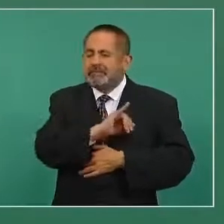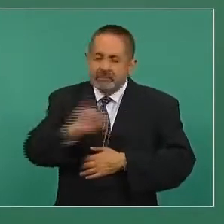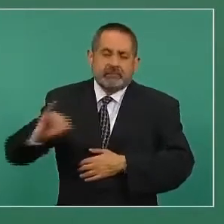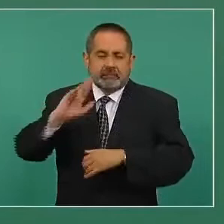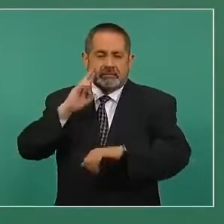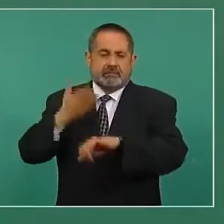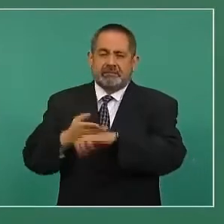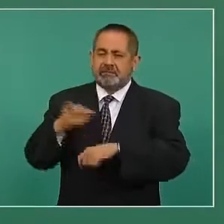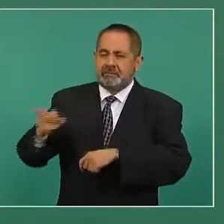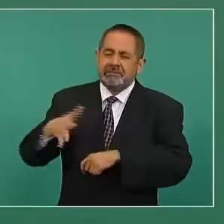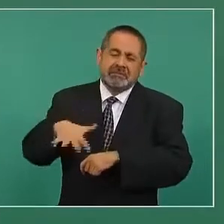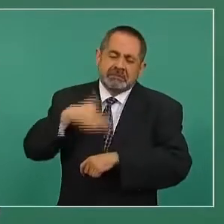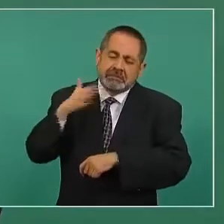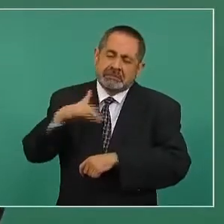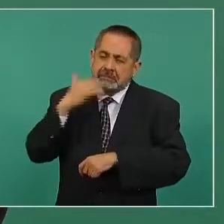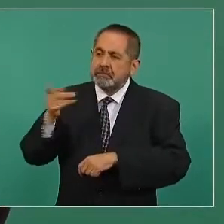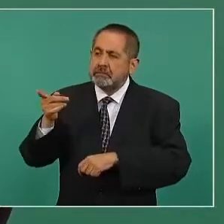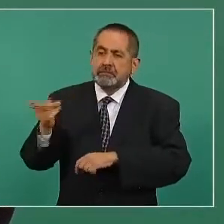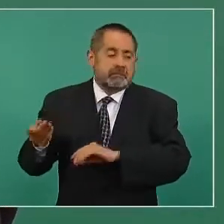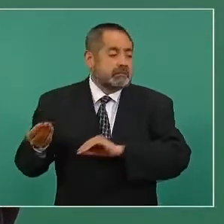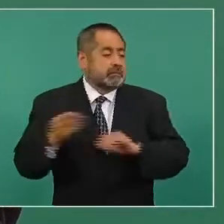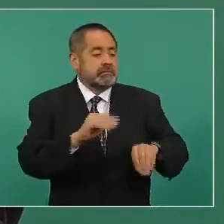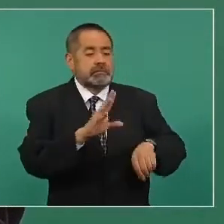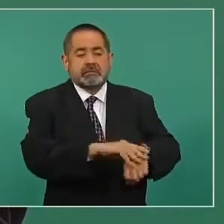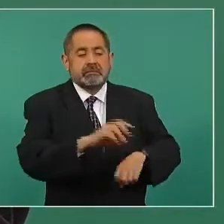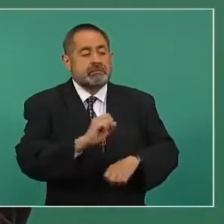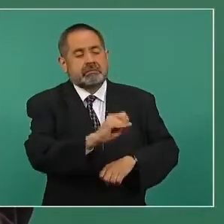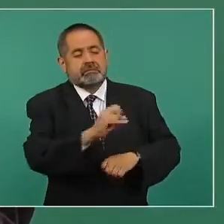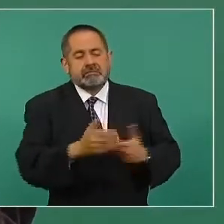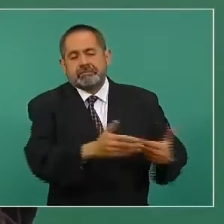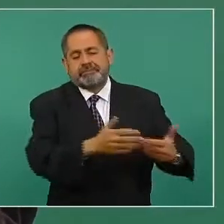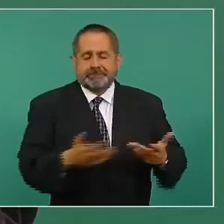irresponsables y corruptas.